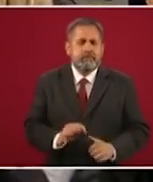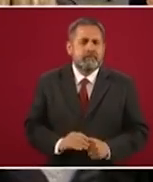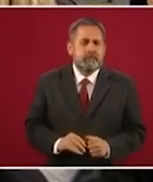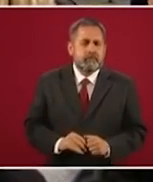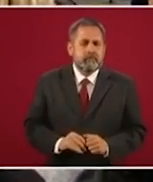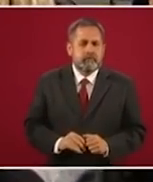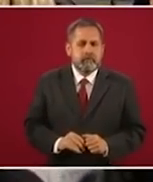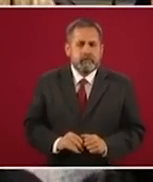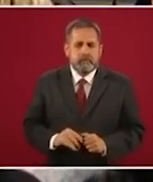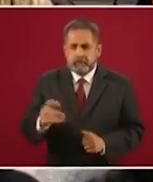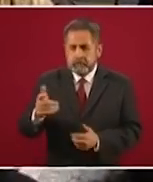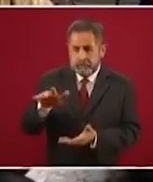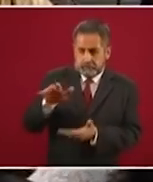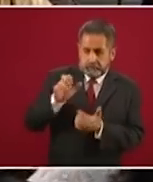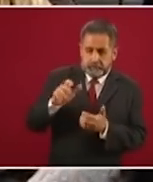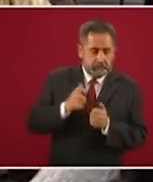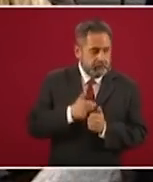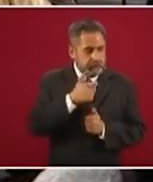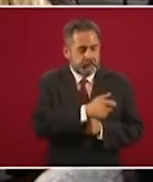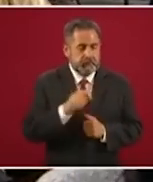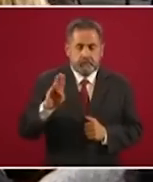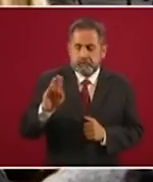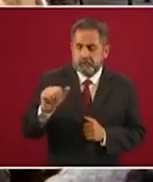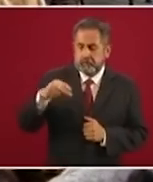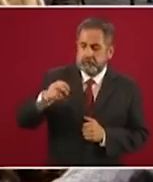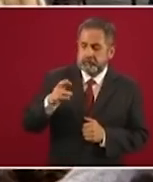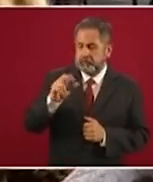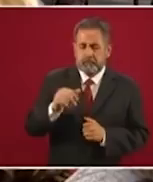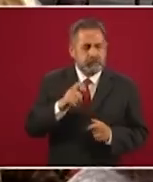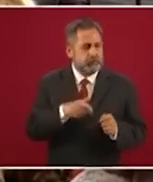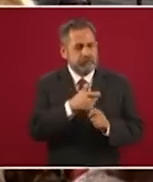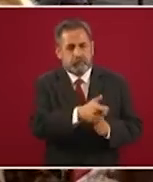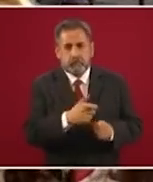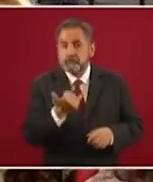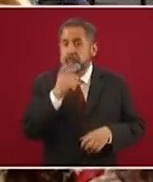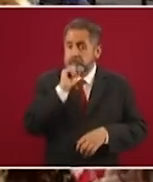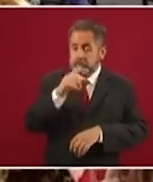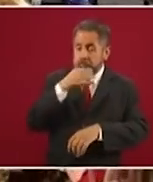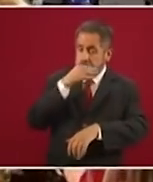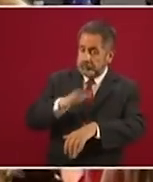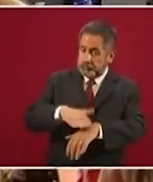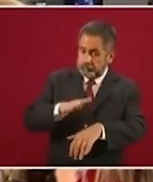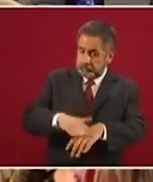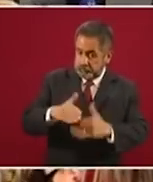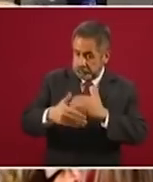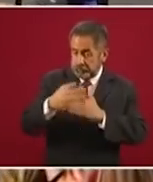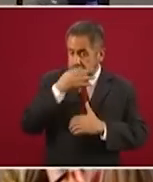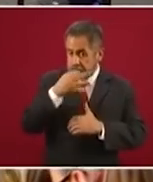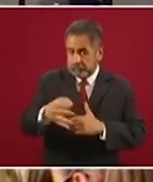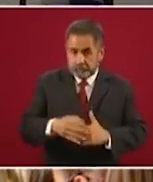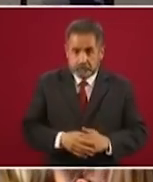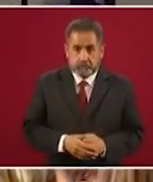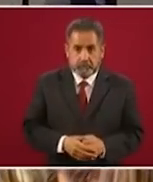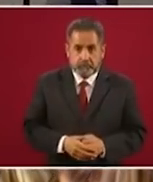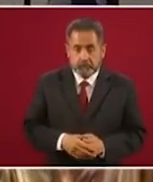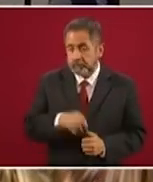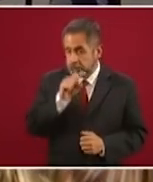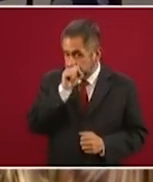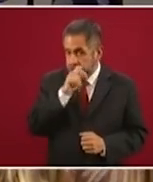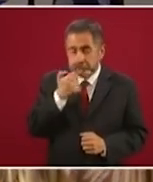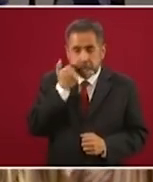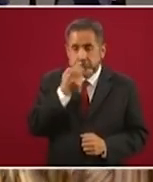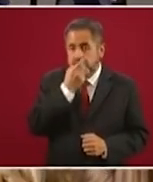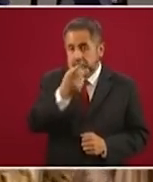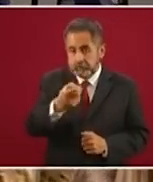le paga a Banor. Además, les quiero adelantar algo. Les quiero adelantar